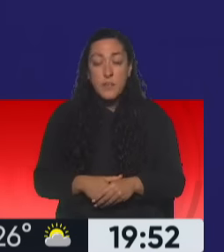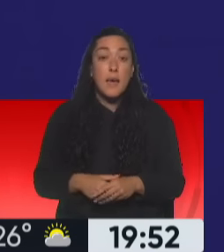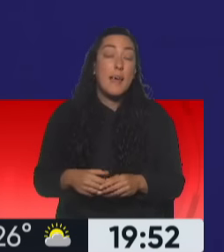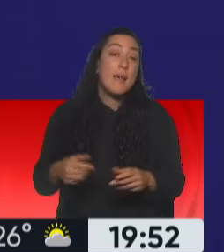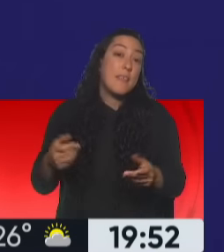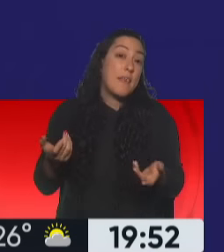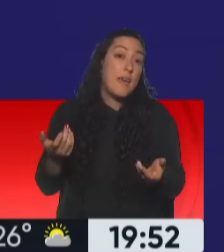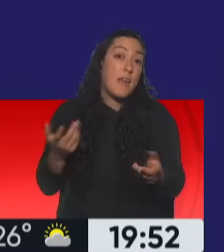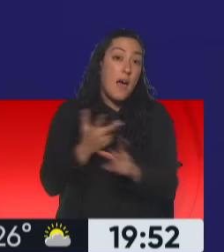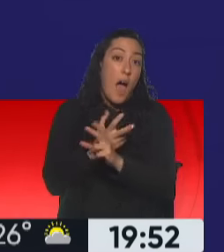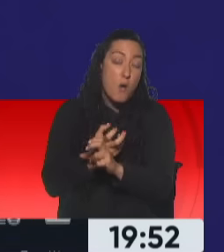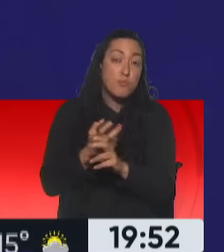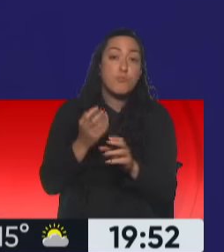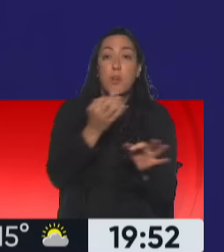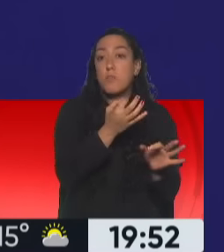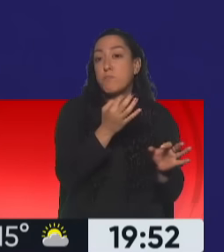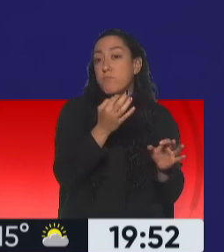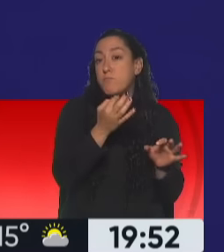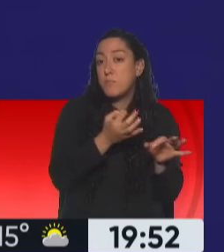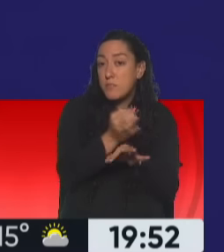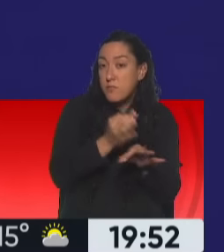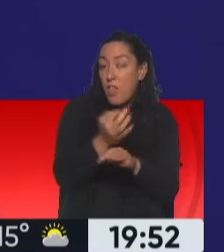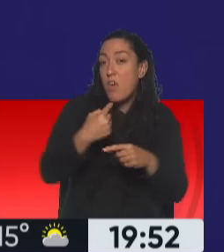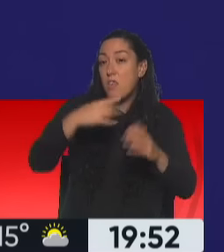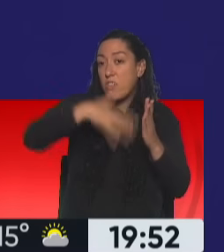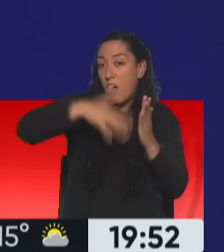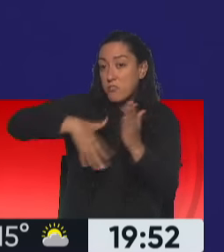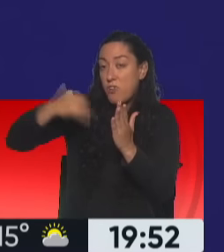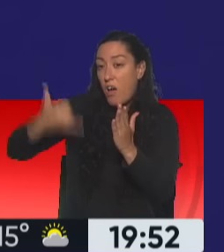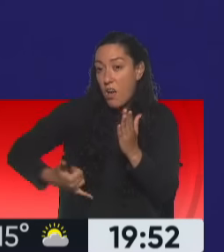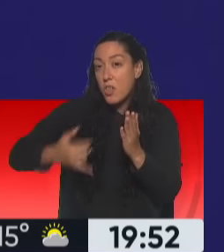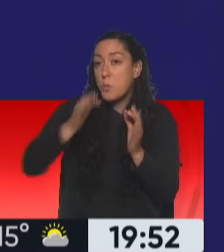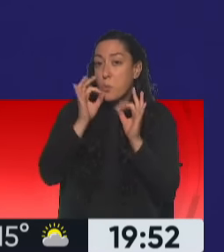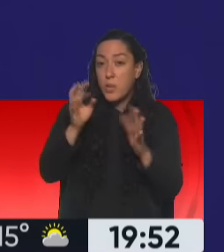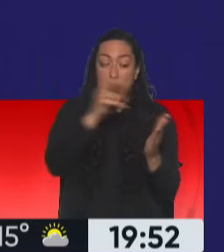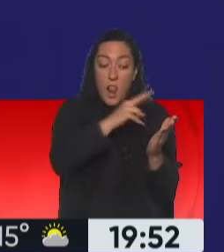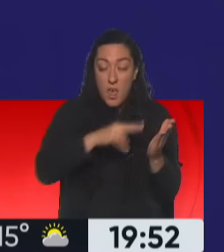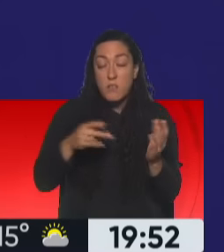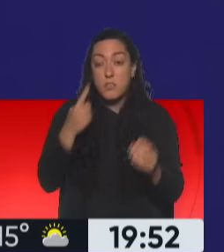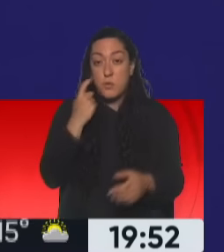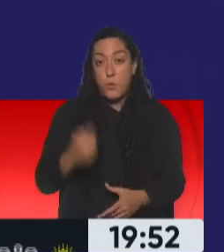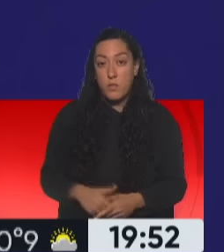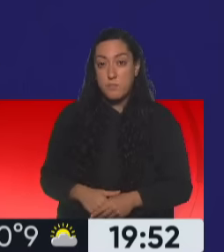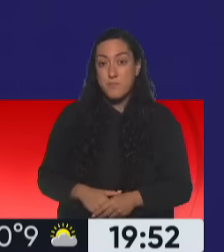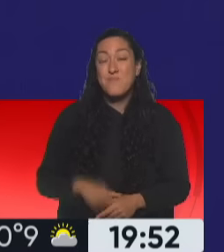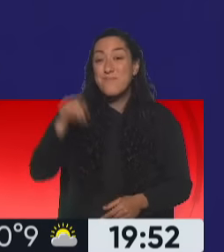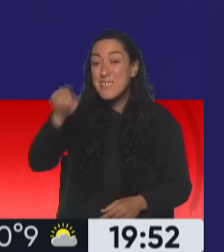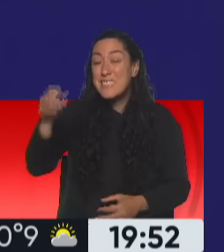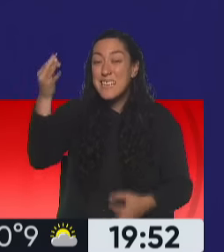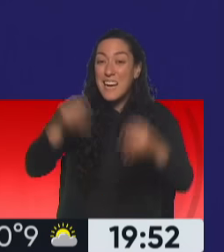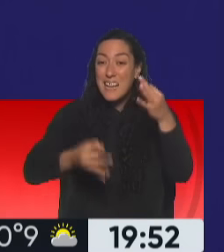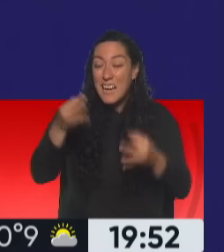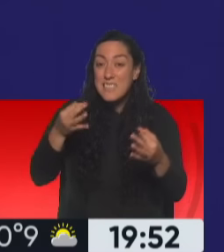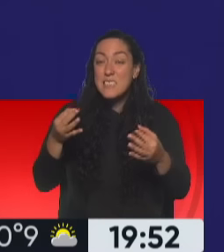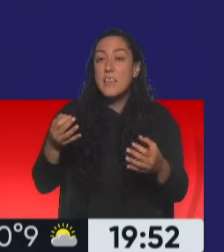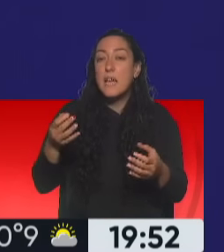que quieran. Por lo tanto, ese análisis no solo que es de equilibrio